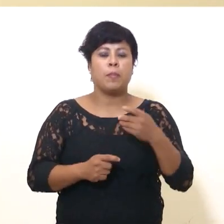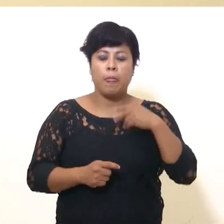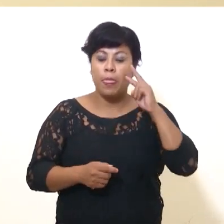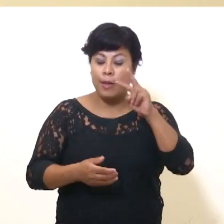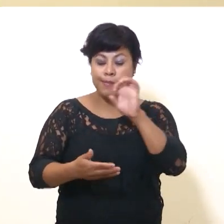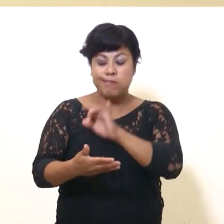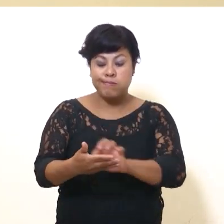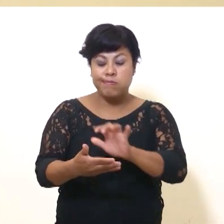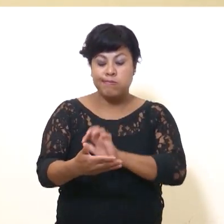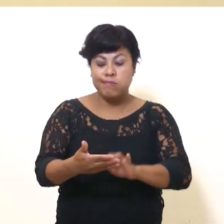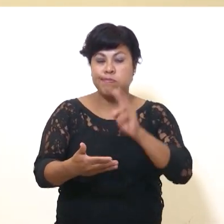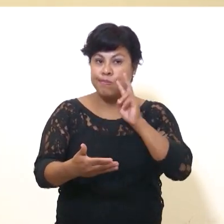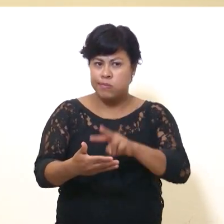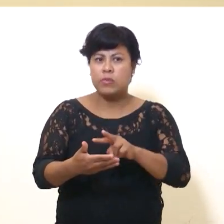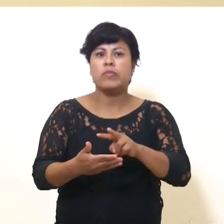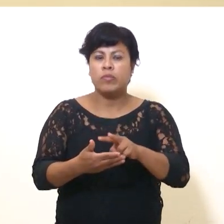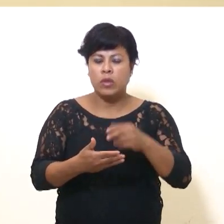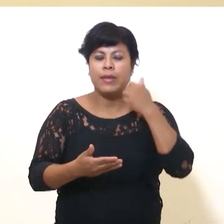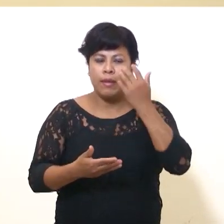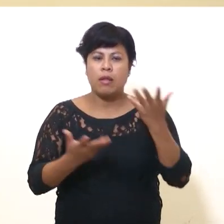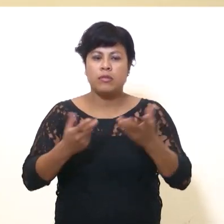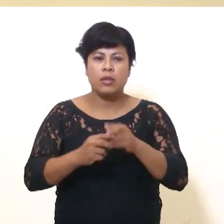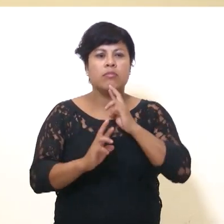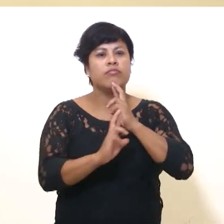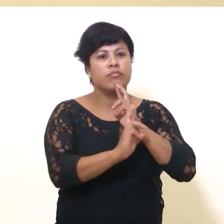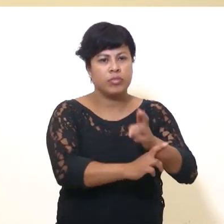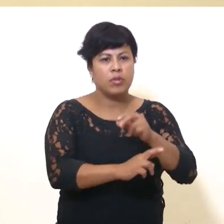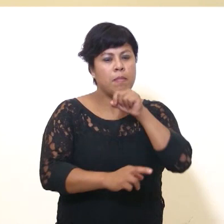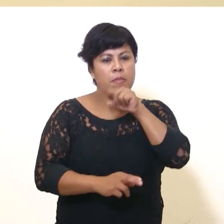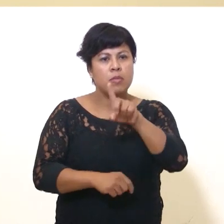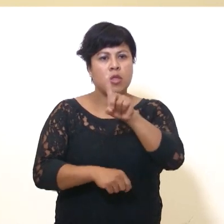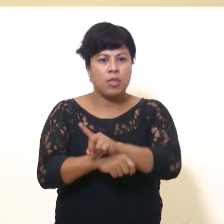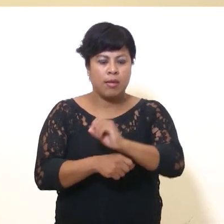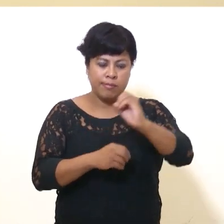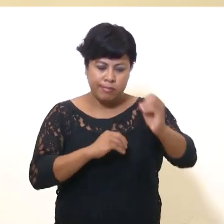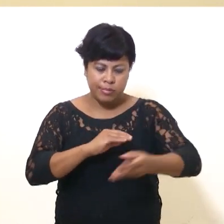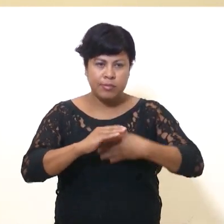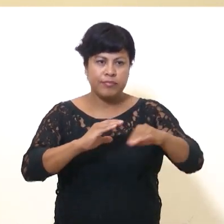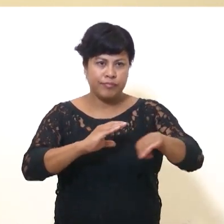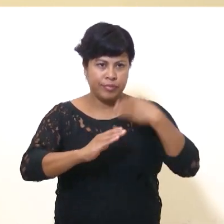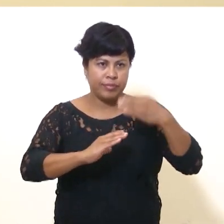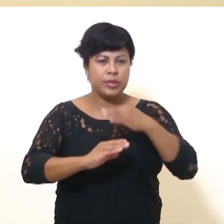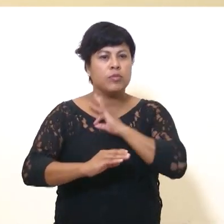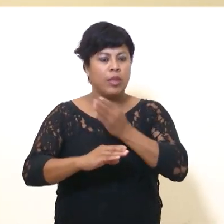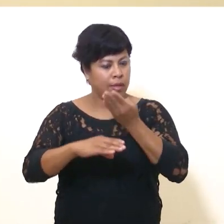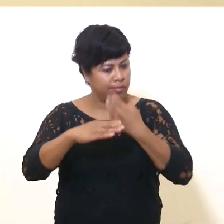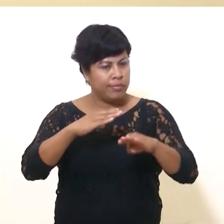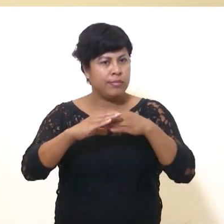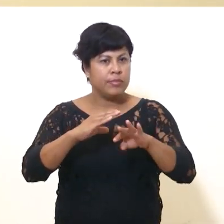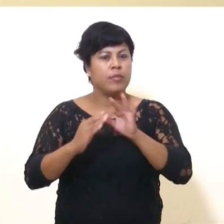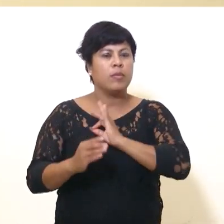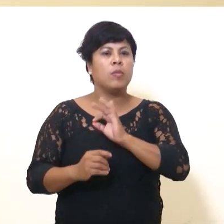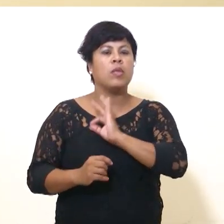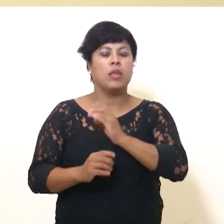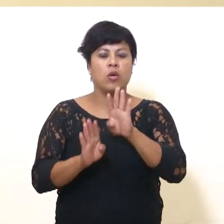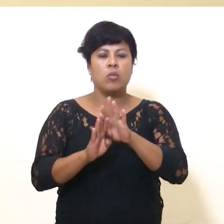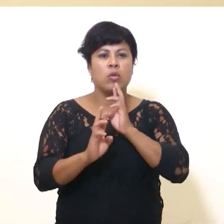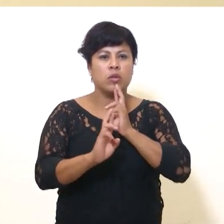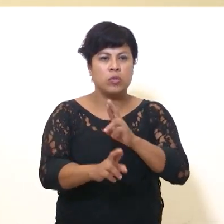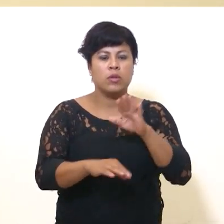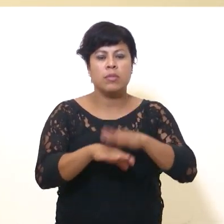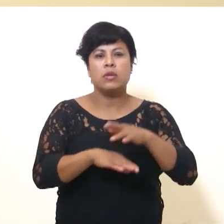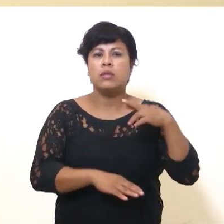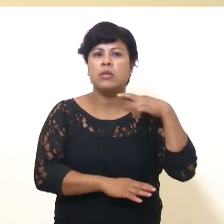sus preguntas. Los estamos revisando todos e intentamos contestarlos todos el mismo día que llega, para que